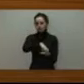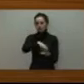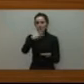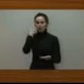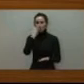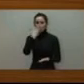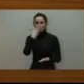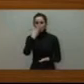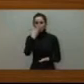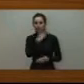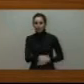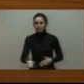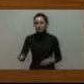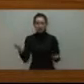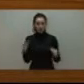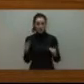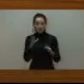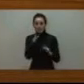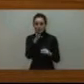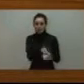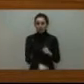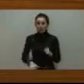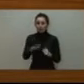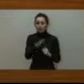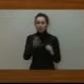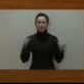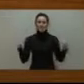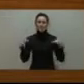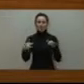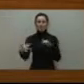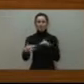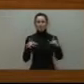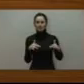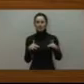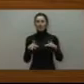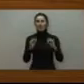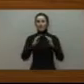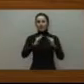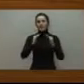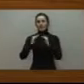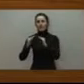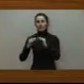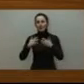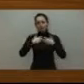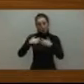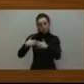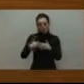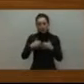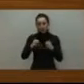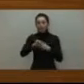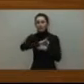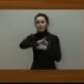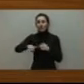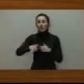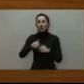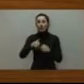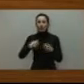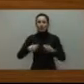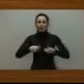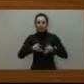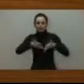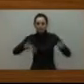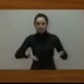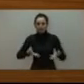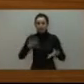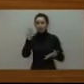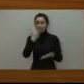infantil, porque los espacios de gran concentración laboral, como puedan ser parques tecnológicos, polígonos industriales, ejes comerciales, no cuentan con